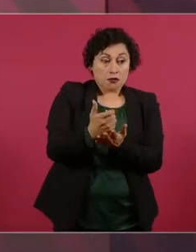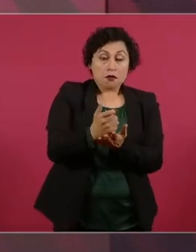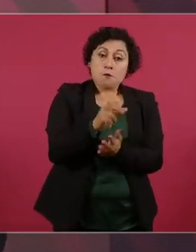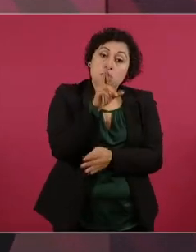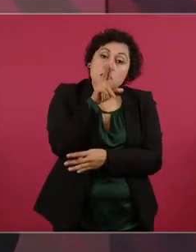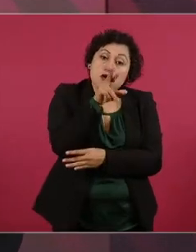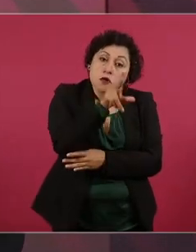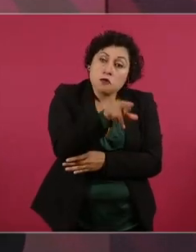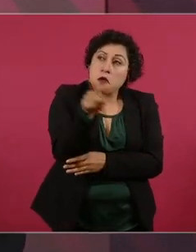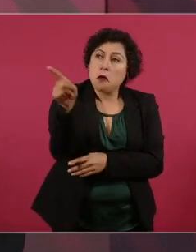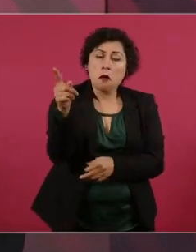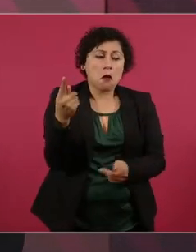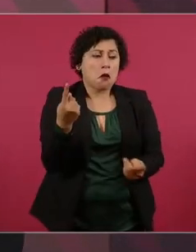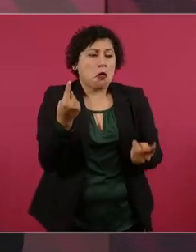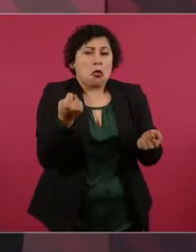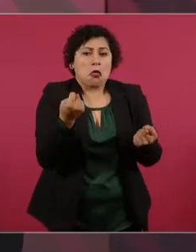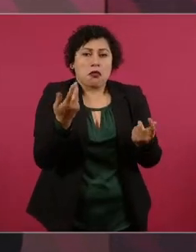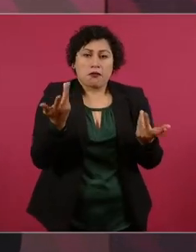Al contrario,